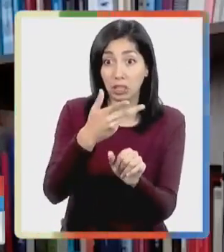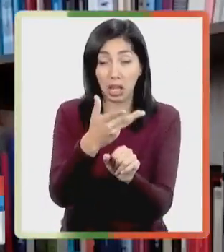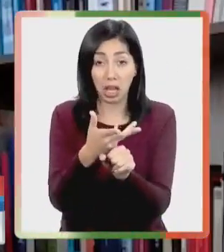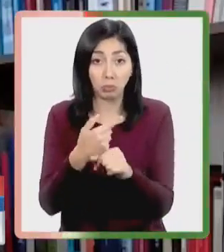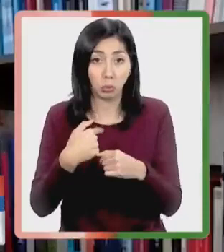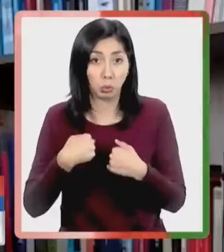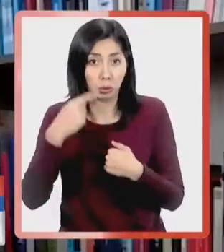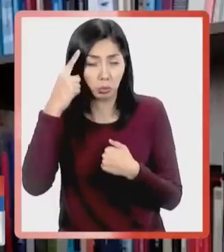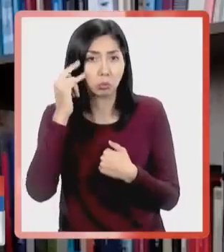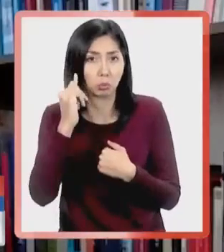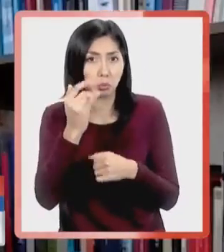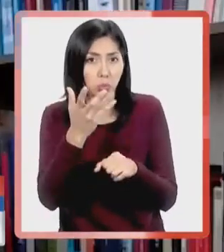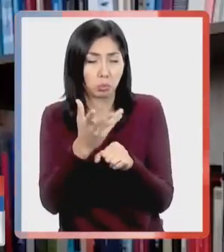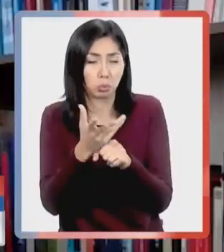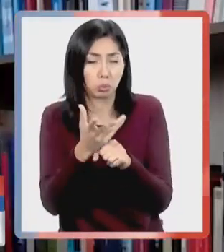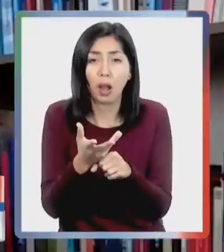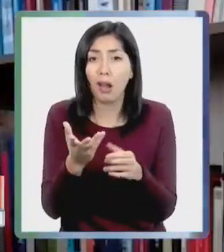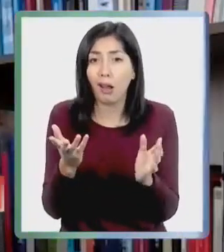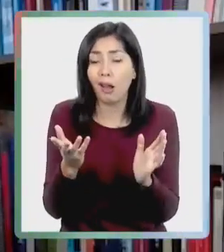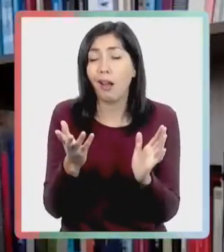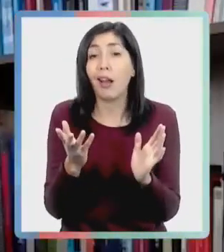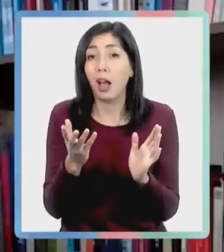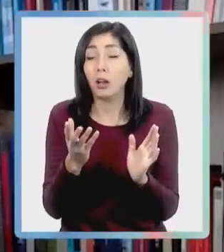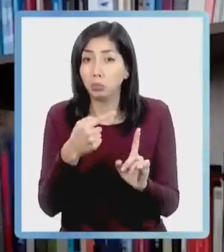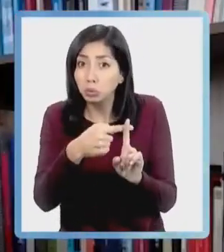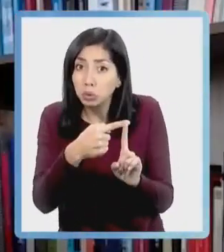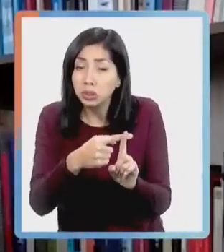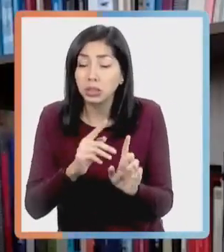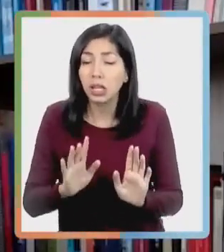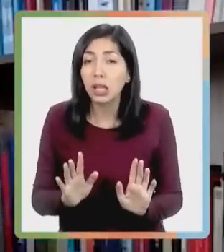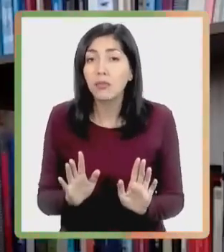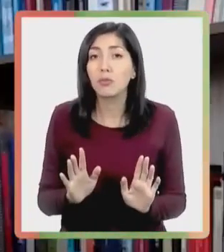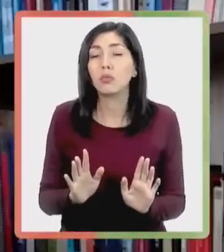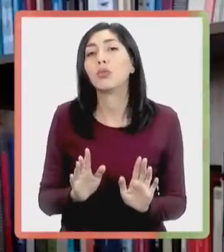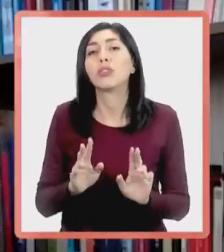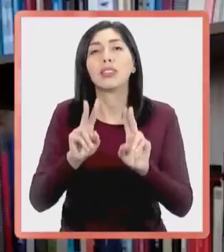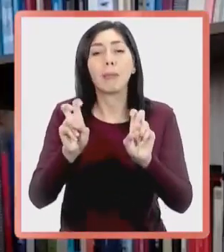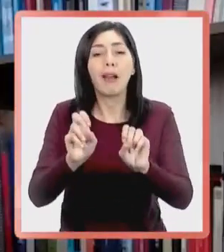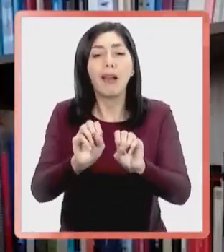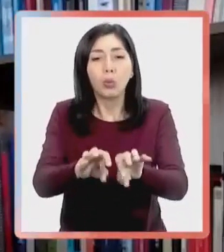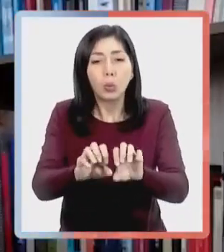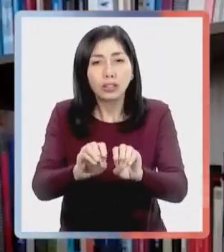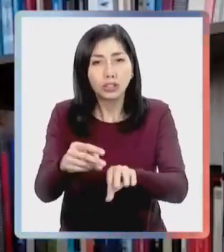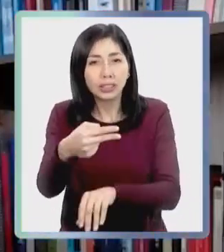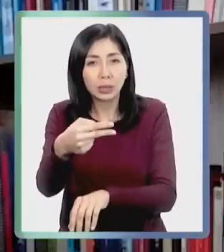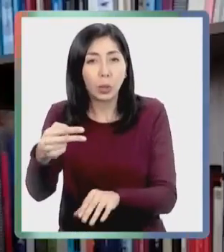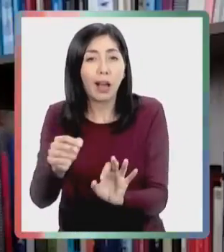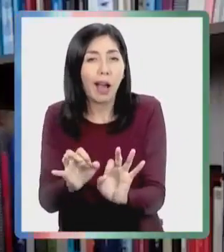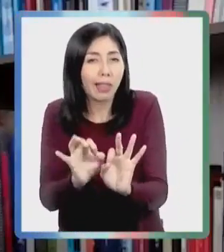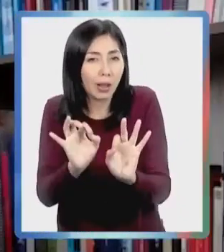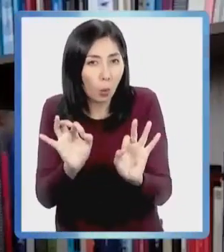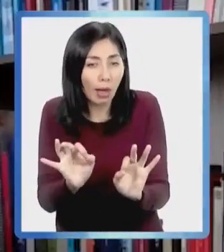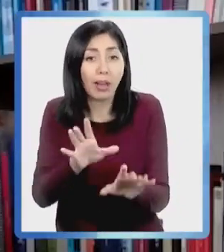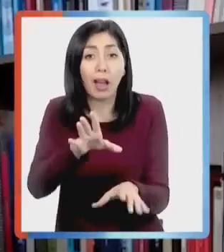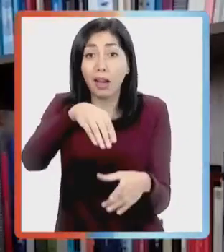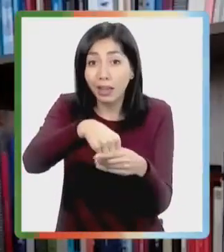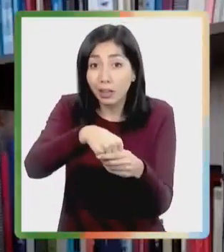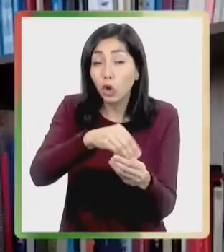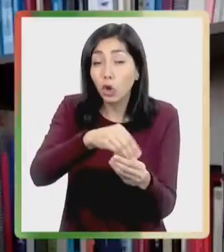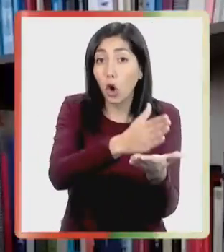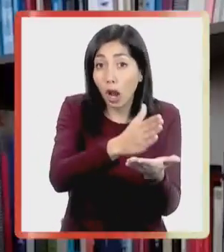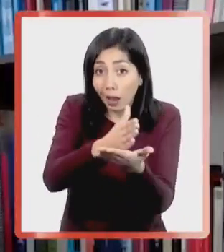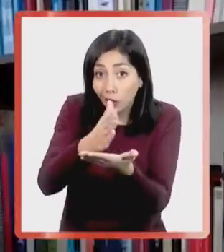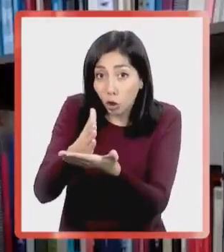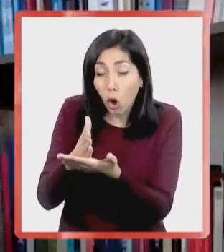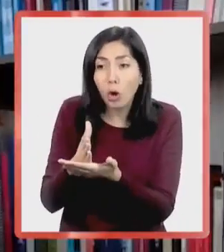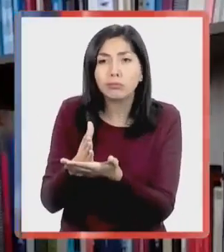yo digo va a haber, estoy haciendo aquí un voto de confianza, de la educación sexual adecuada en los colegios, es